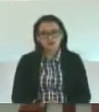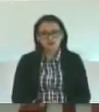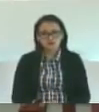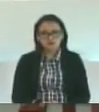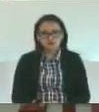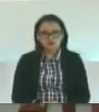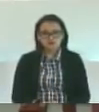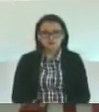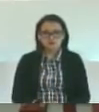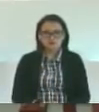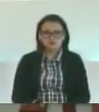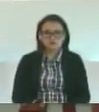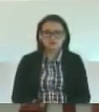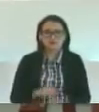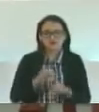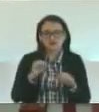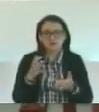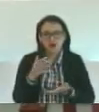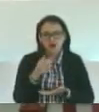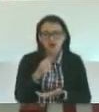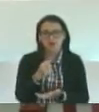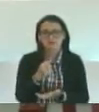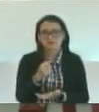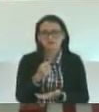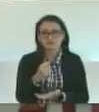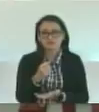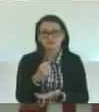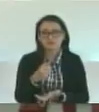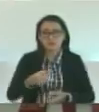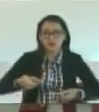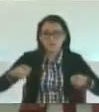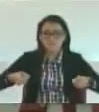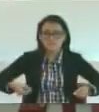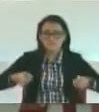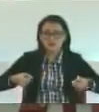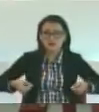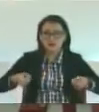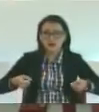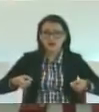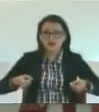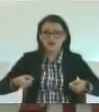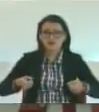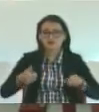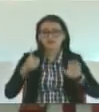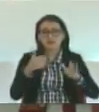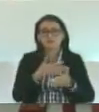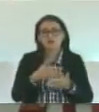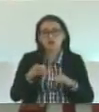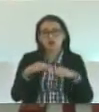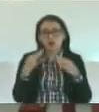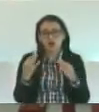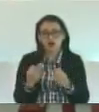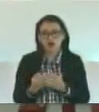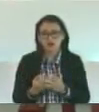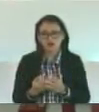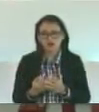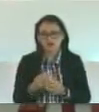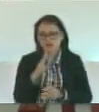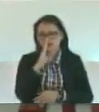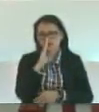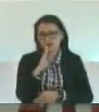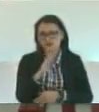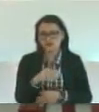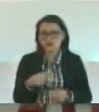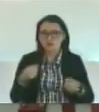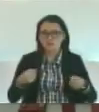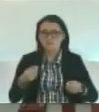Con el sistema de los CLAP llevamos el mercado a 6 millones de hogares, directo el